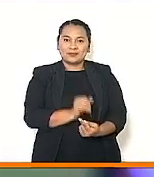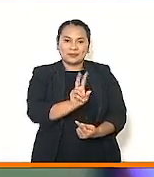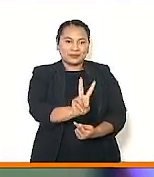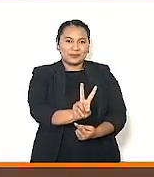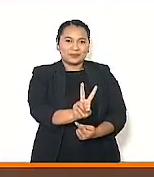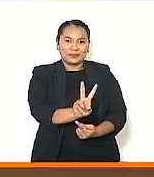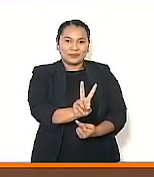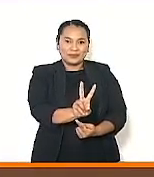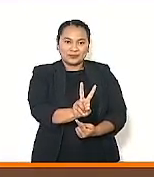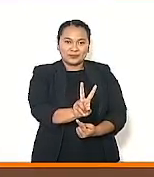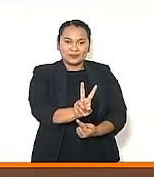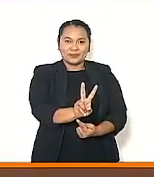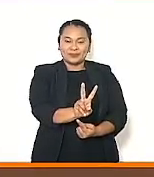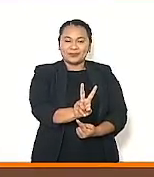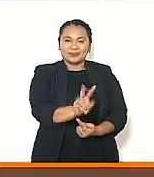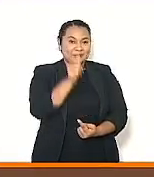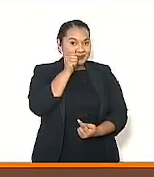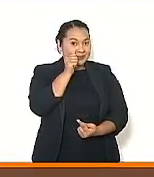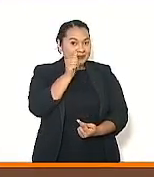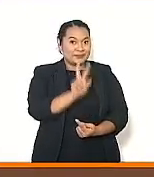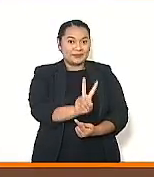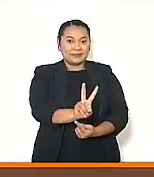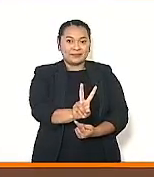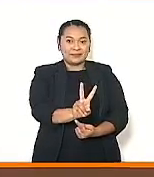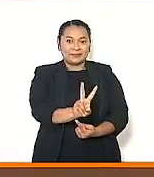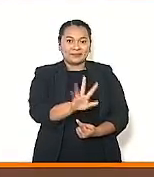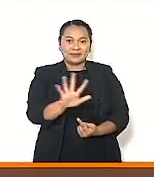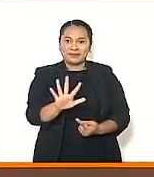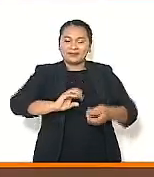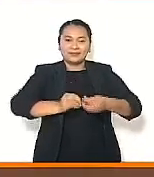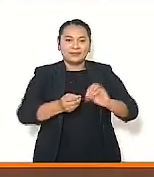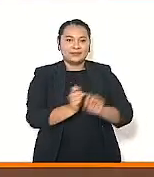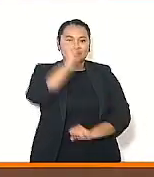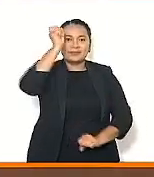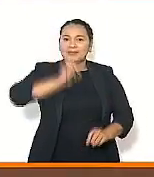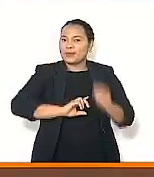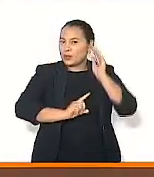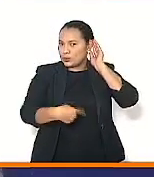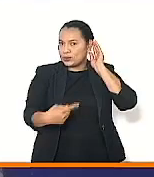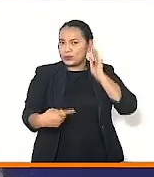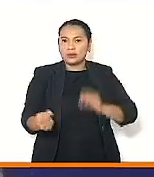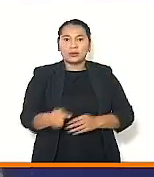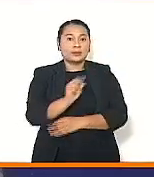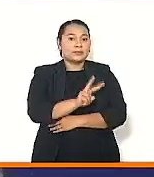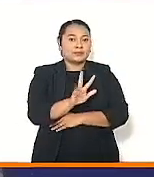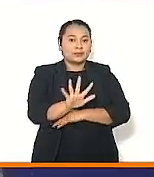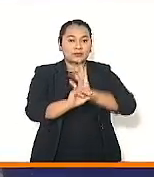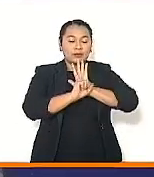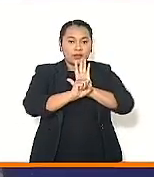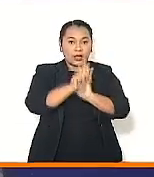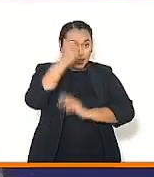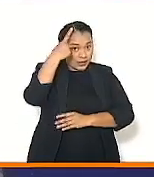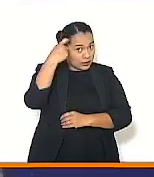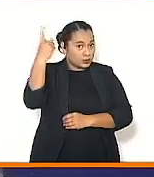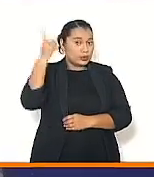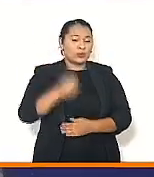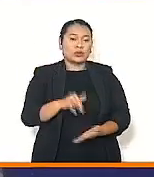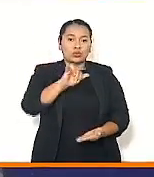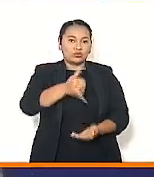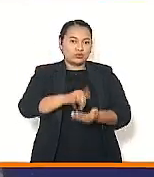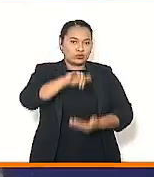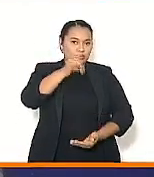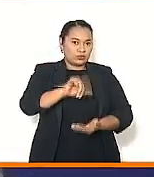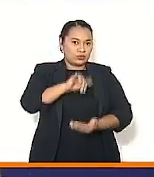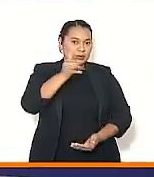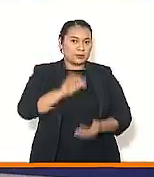2, segundo dígito, atentos. 5, número favorecido para diaria es el 25 con su símbolo de sueños